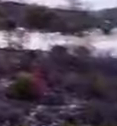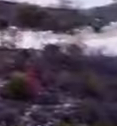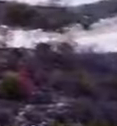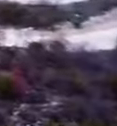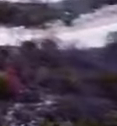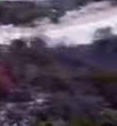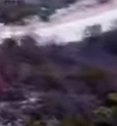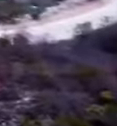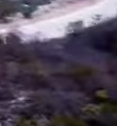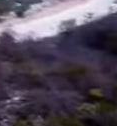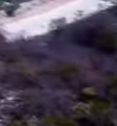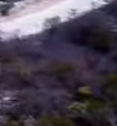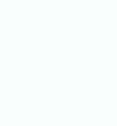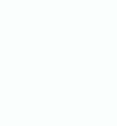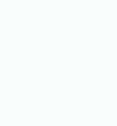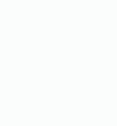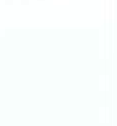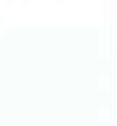Misión cumplida.